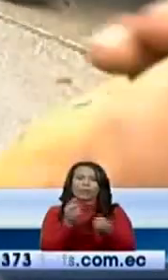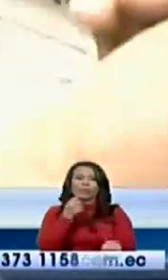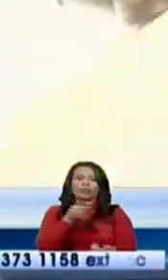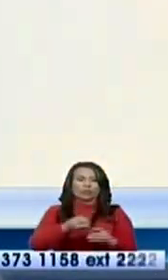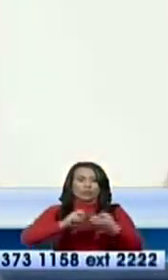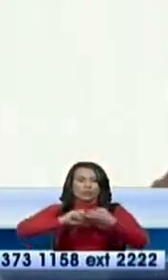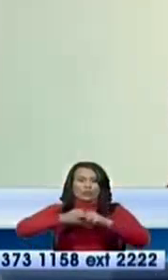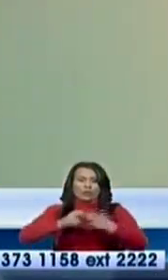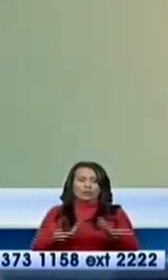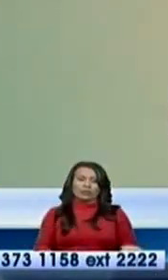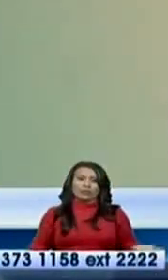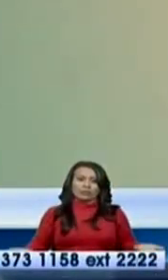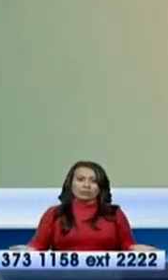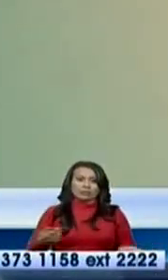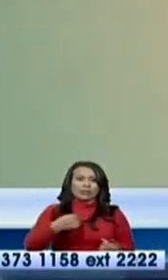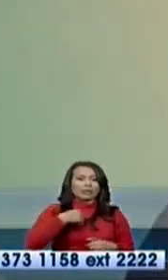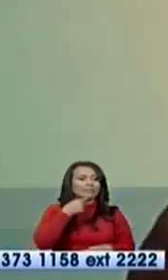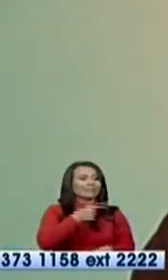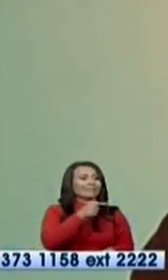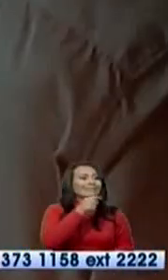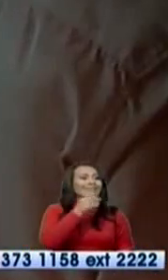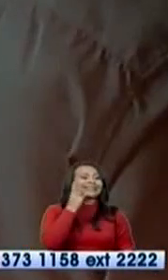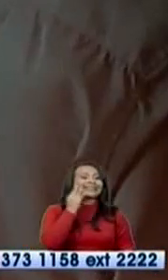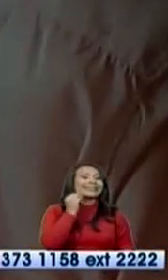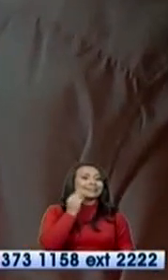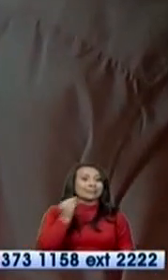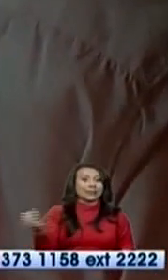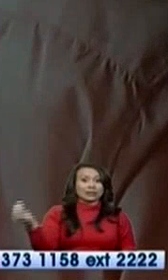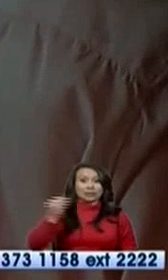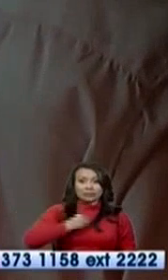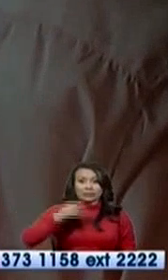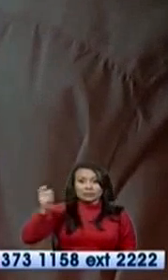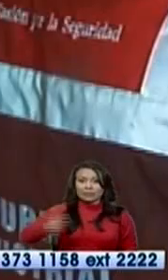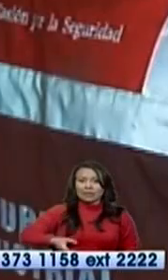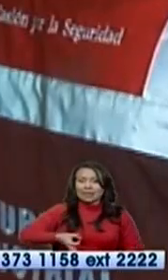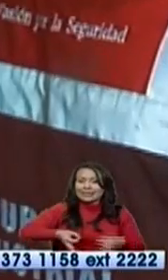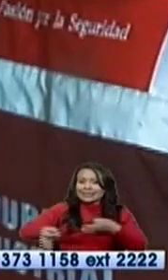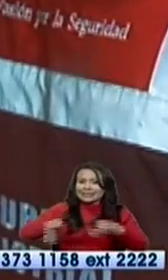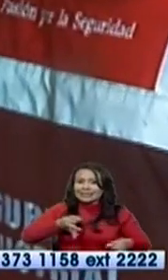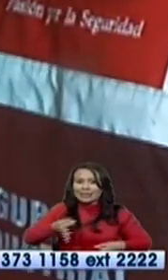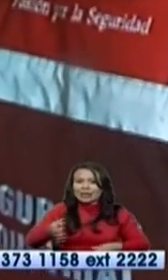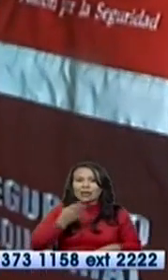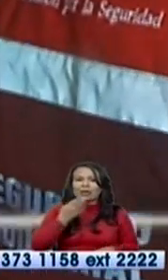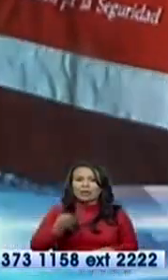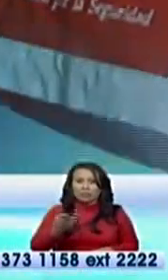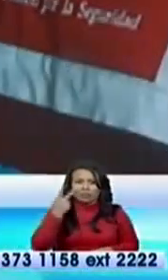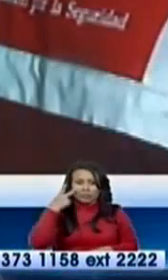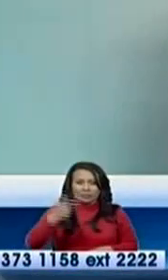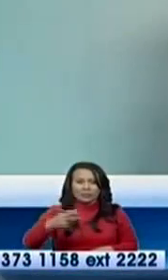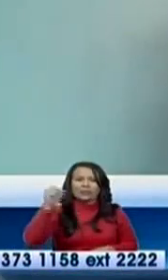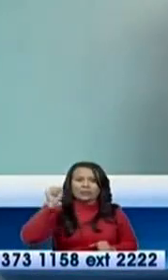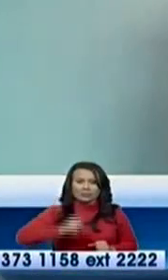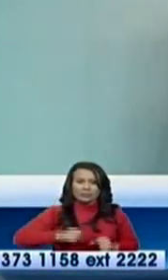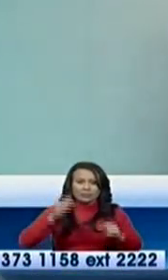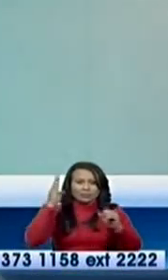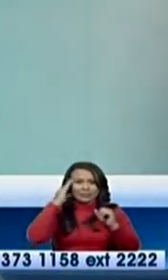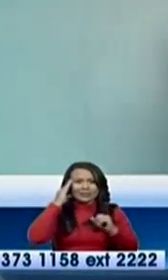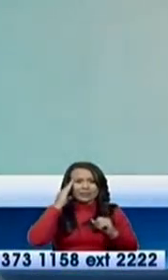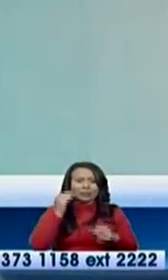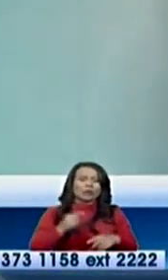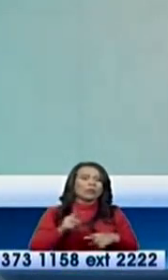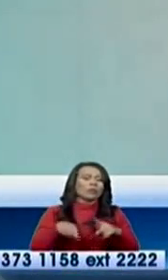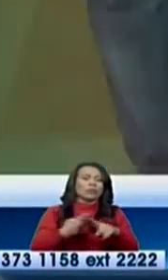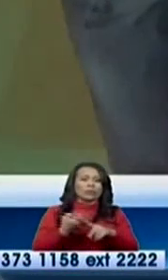con fisuras. Por su parte, un experto nos da a conocer ciertos mecanismos a través de los cuales se puede detectar